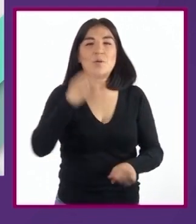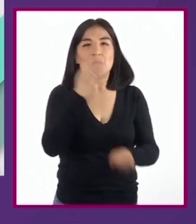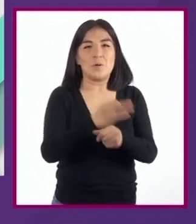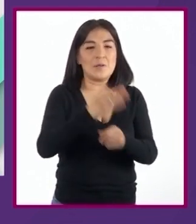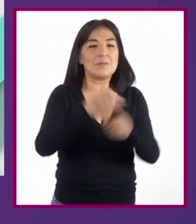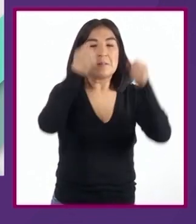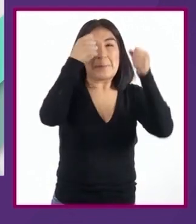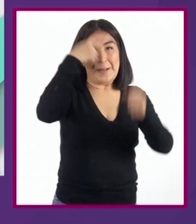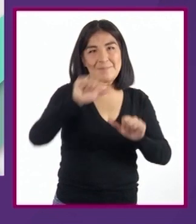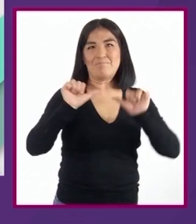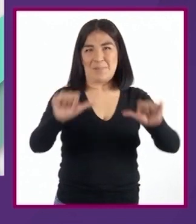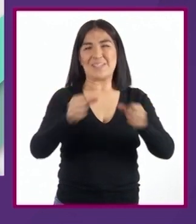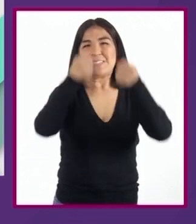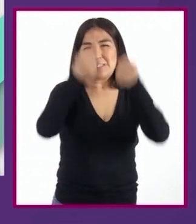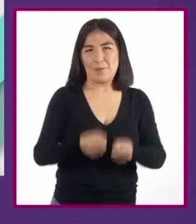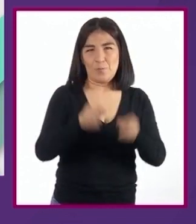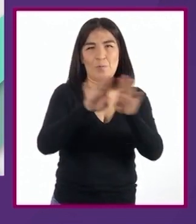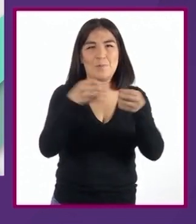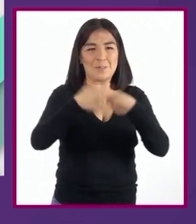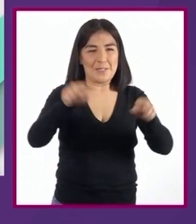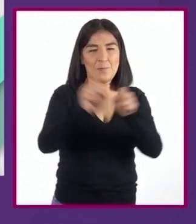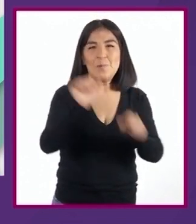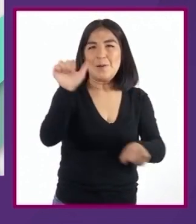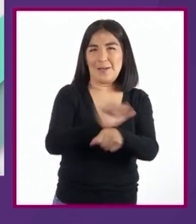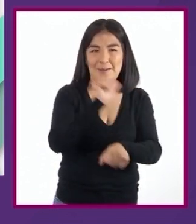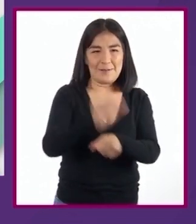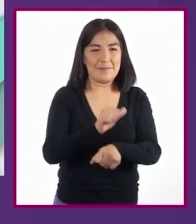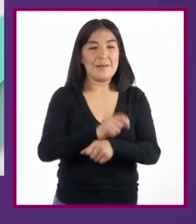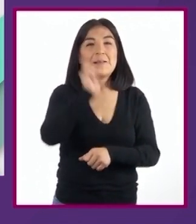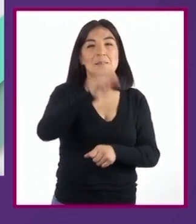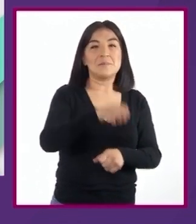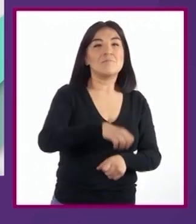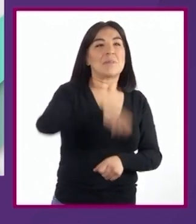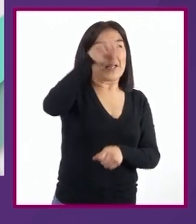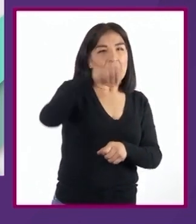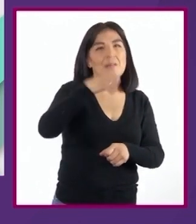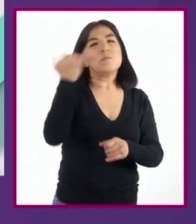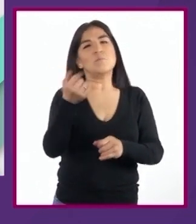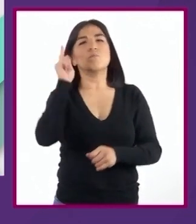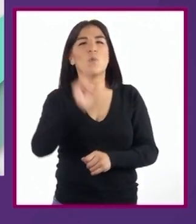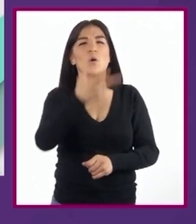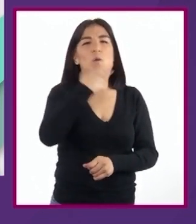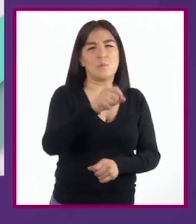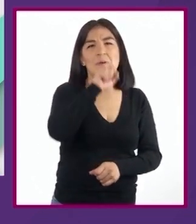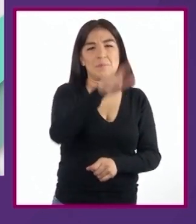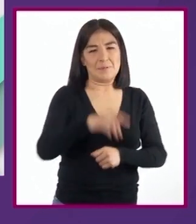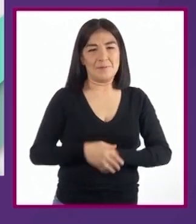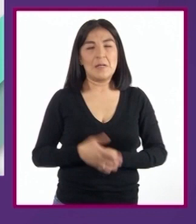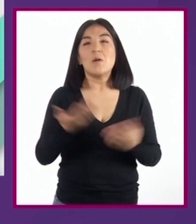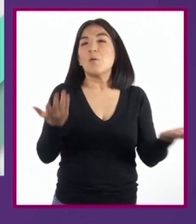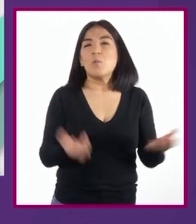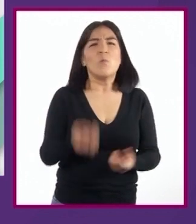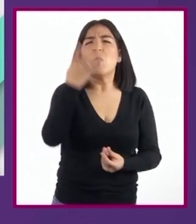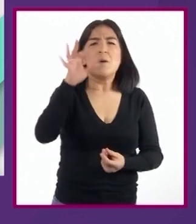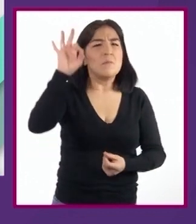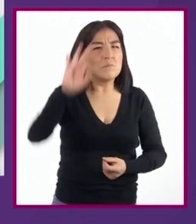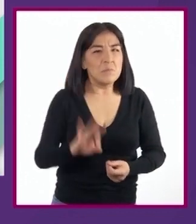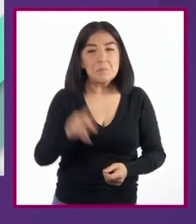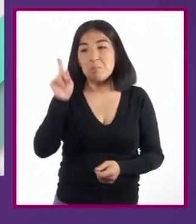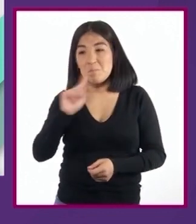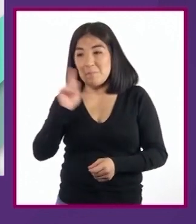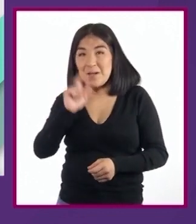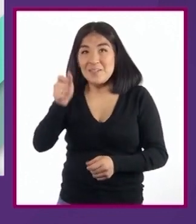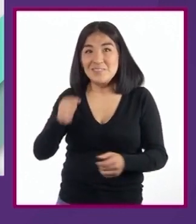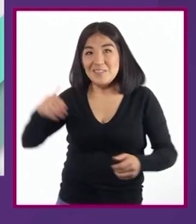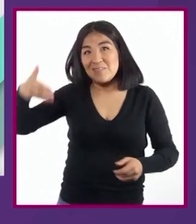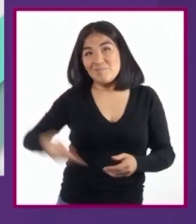asegurados dividiéndolos por grupo de edad y por género. ¿Cuál es la probabilidad de que una mujer tenga un accidente? Dado que